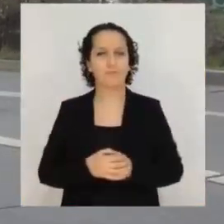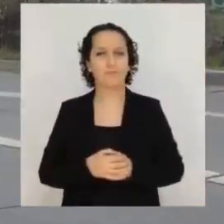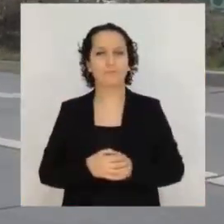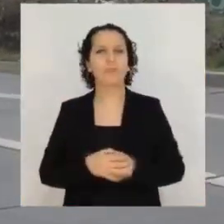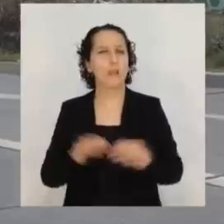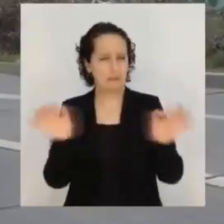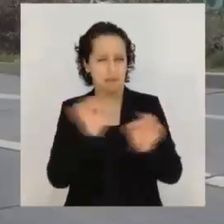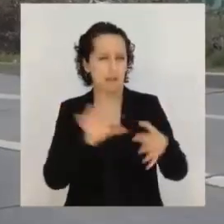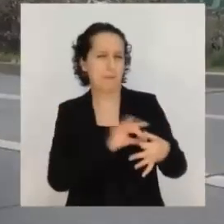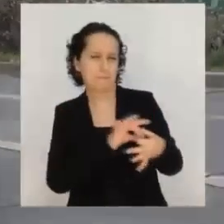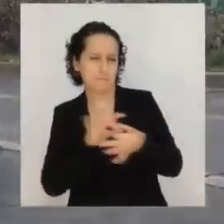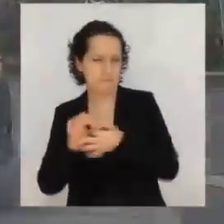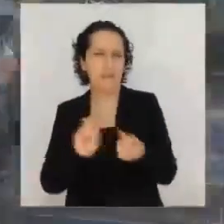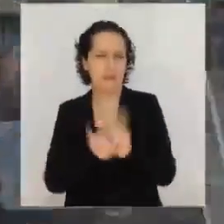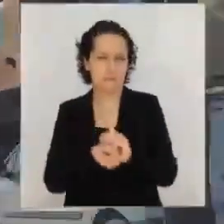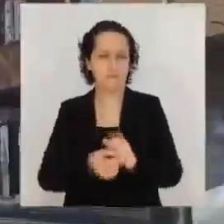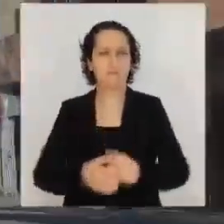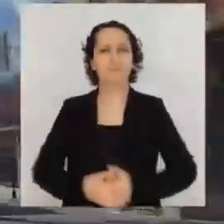los siguientes.